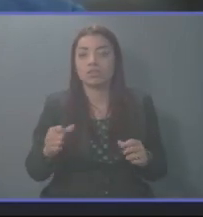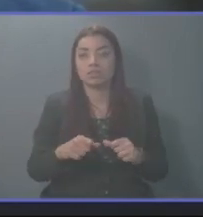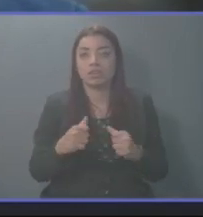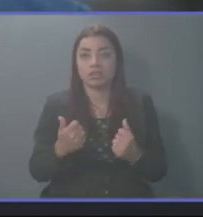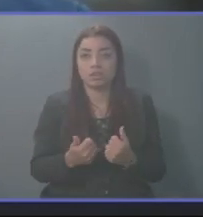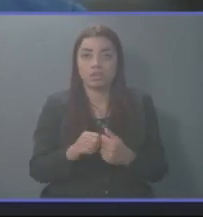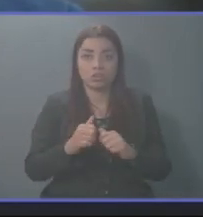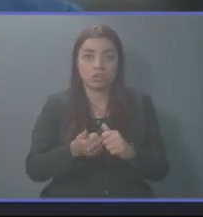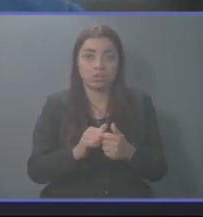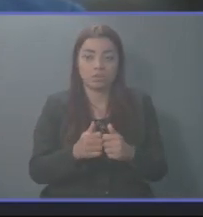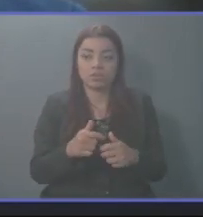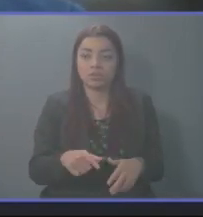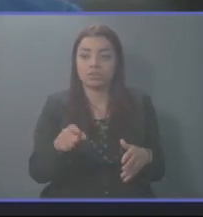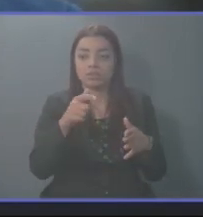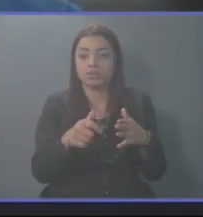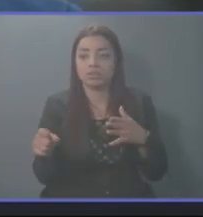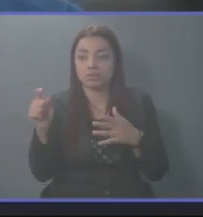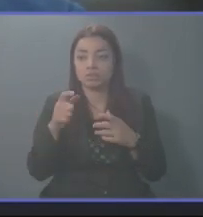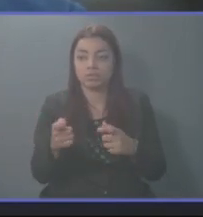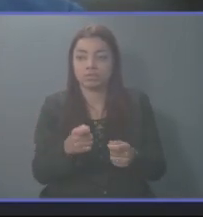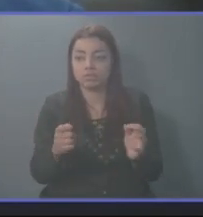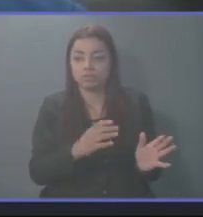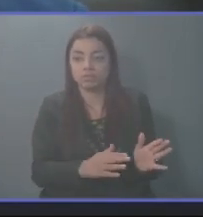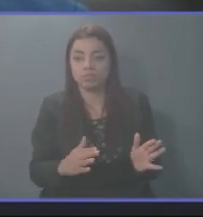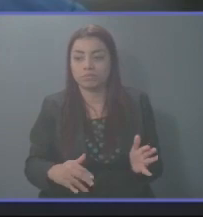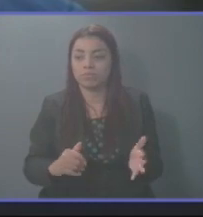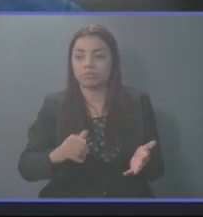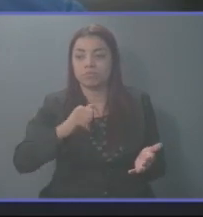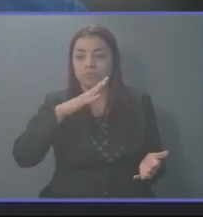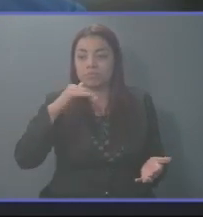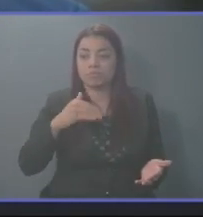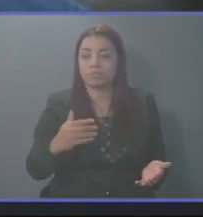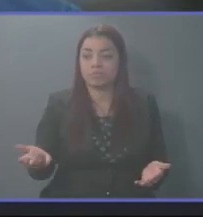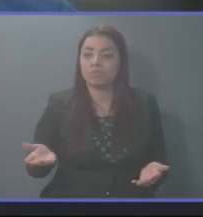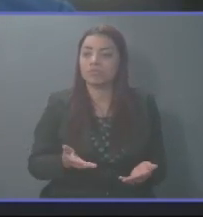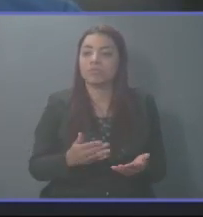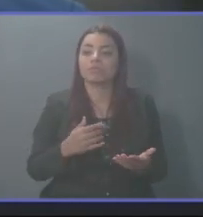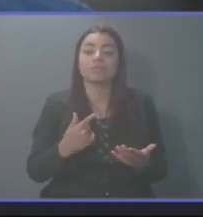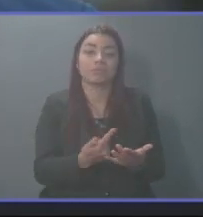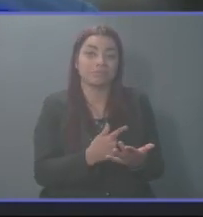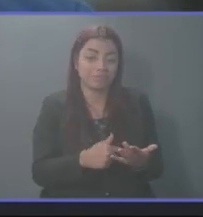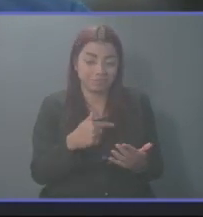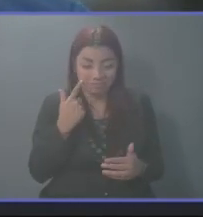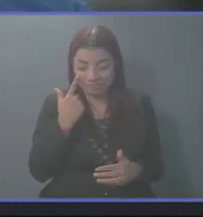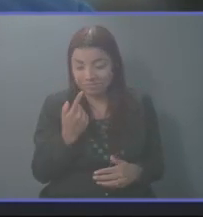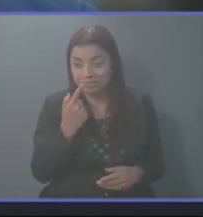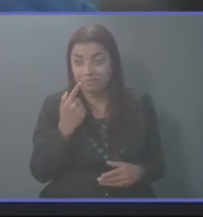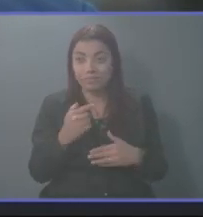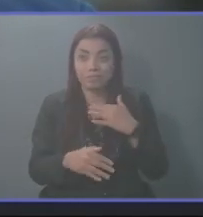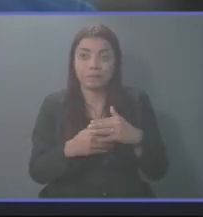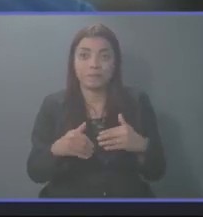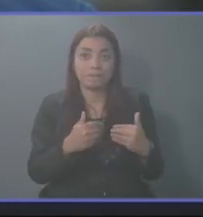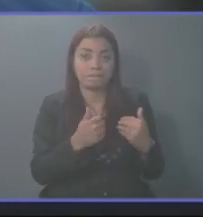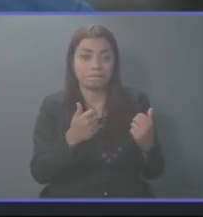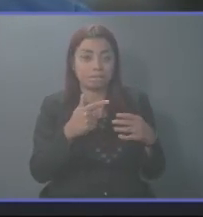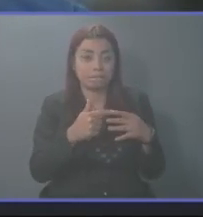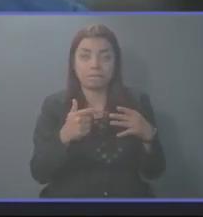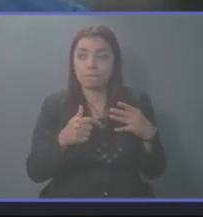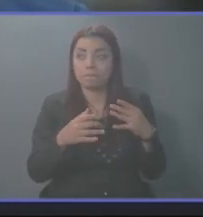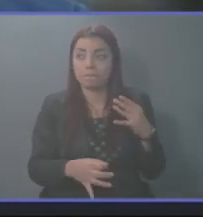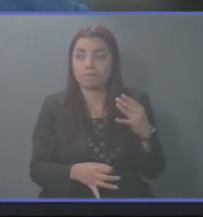asociaciones deportivas de los organismos contralores de la República y aplicar las sanciones que fuesen procedentes en virtud de la presente